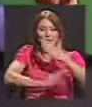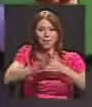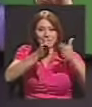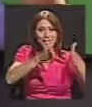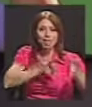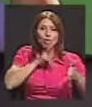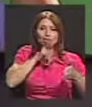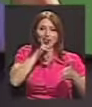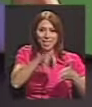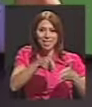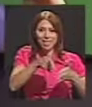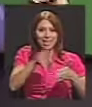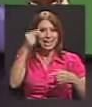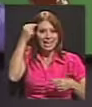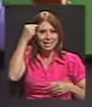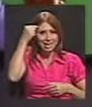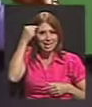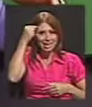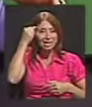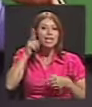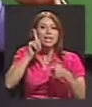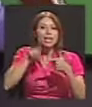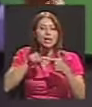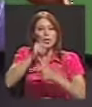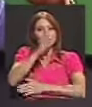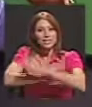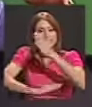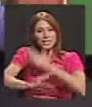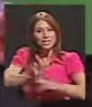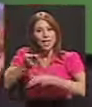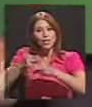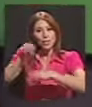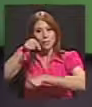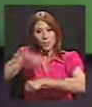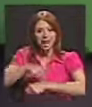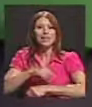que es aquí y un discapacitado temporal